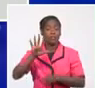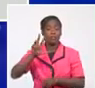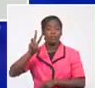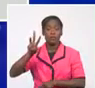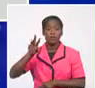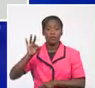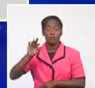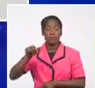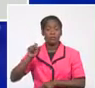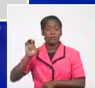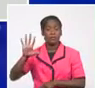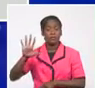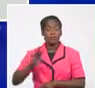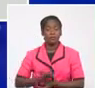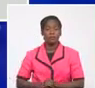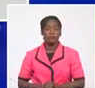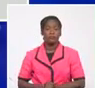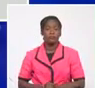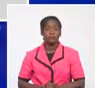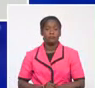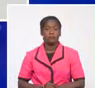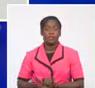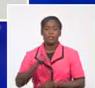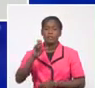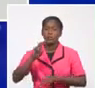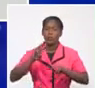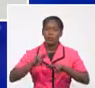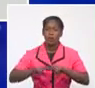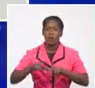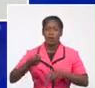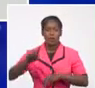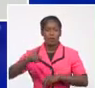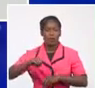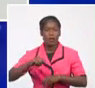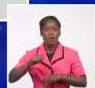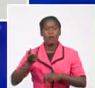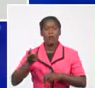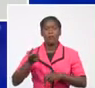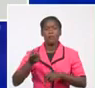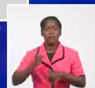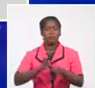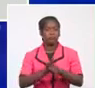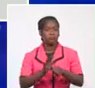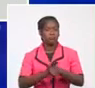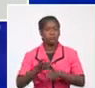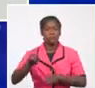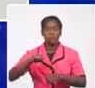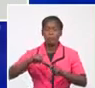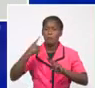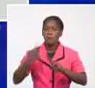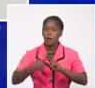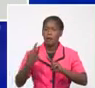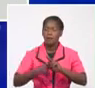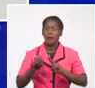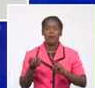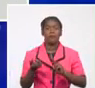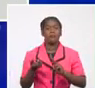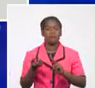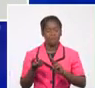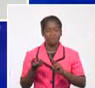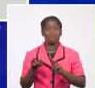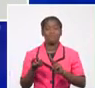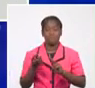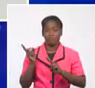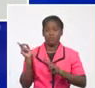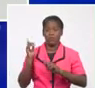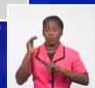538,5, y después sí, Centro Habana, Arroyo Naranjo, Bayamo se intercala aquí con una tasa